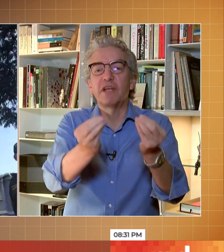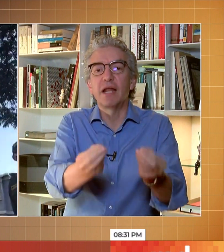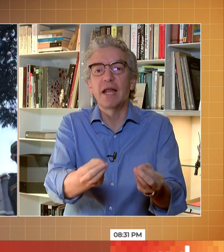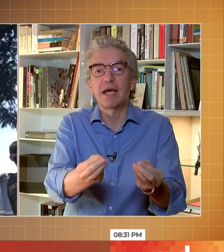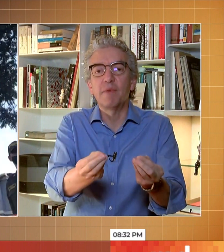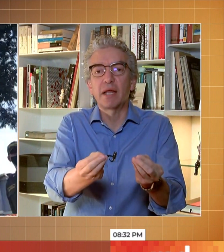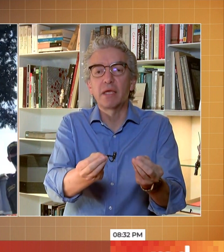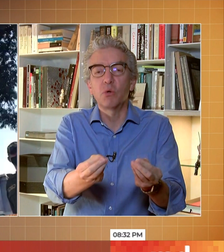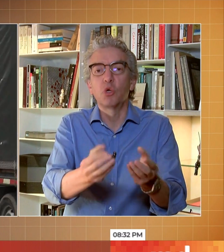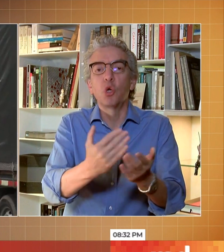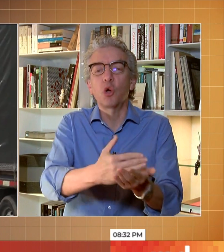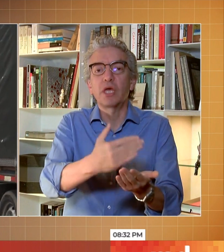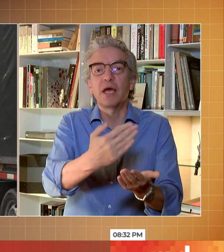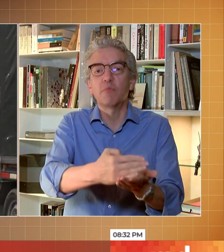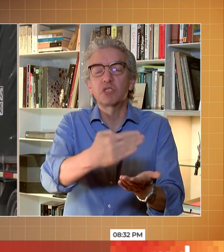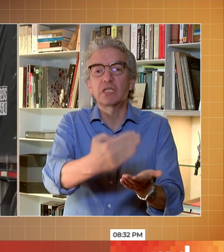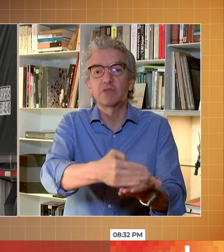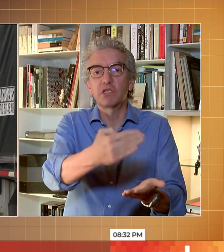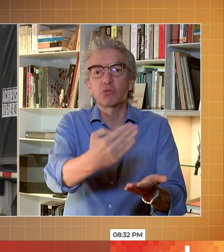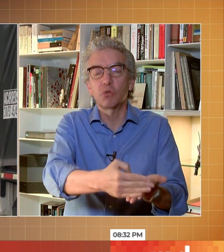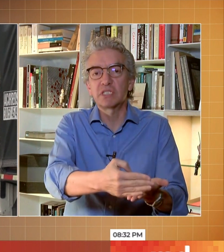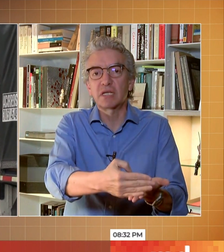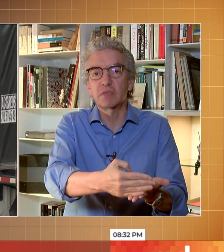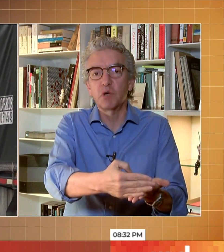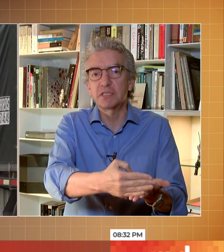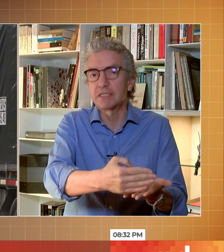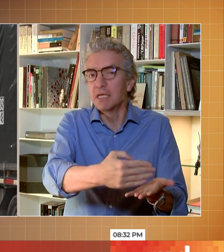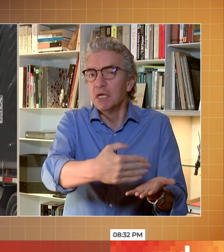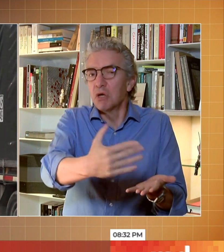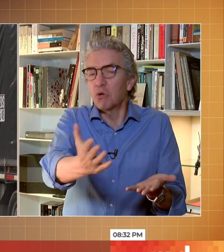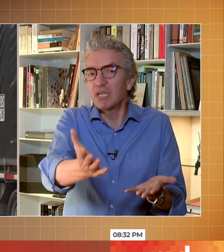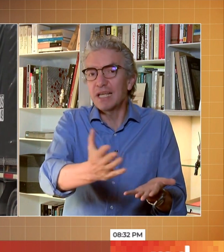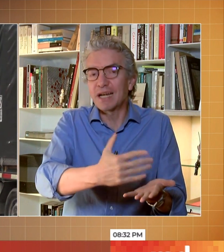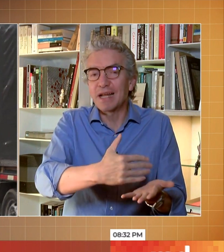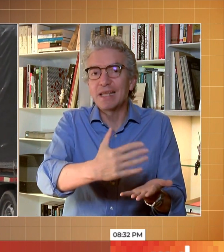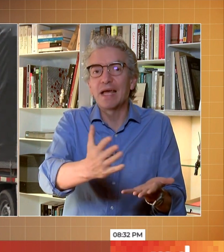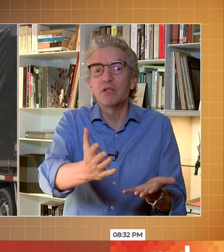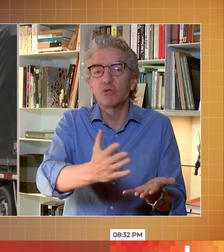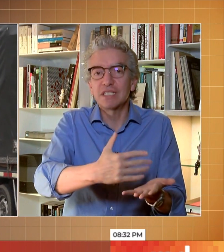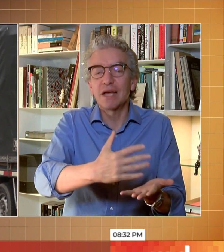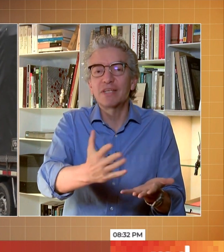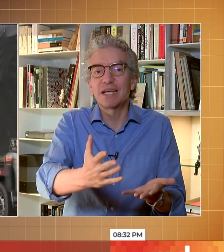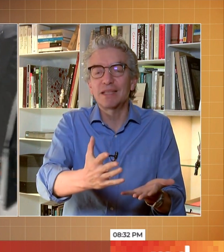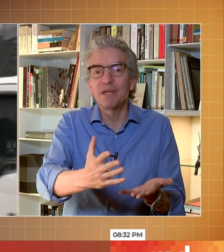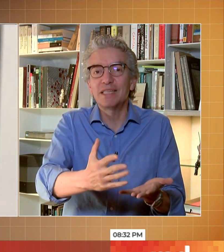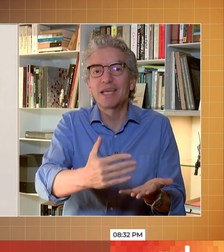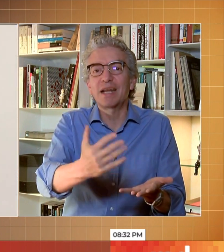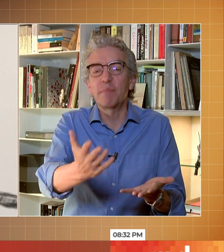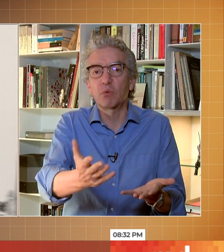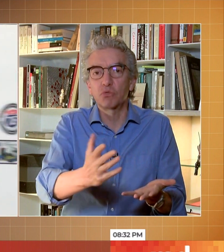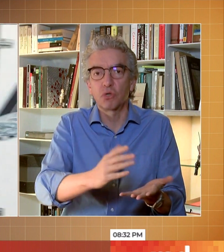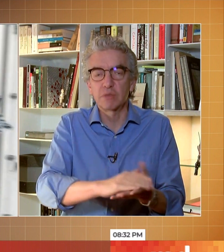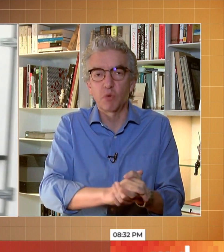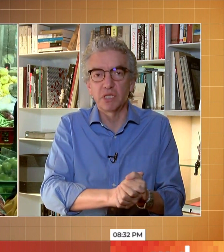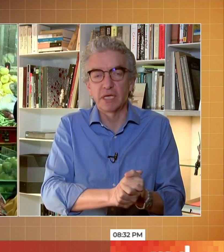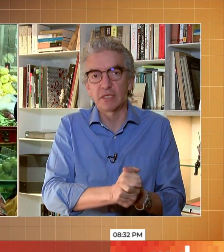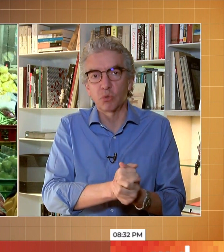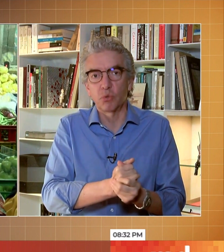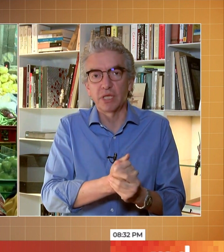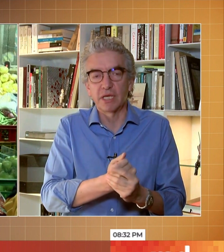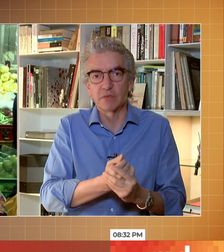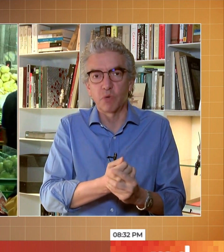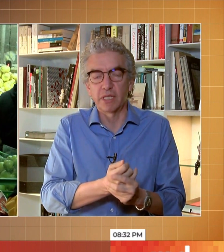no y al final la cámara dijo no quedamos satisfechos con estas respuestas cosa que en realidad no se sabe exactamente qué repercusiones